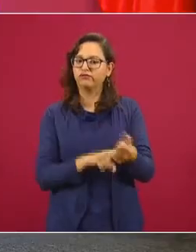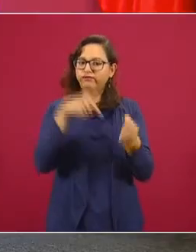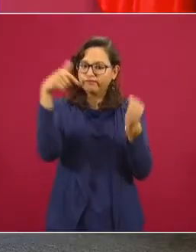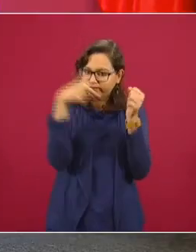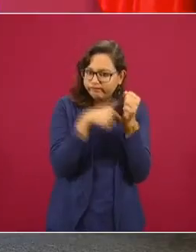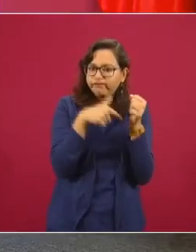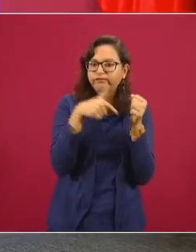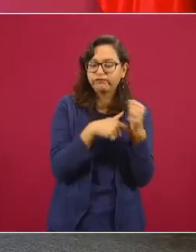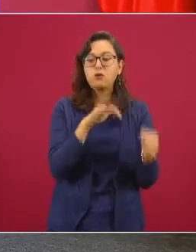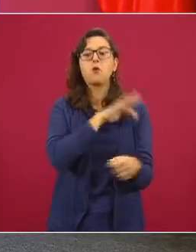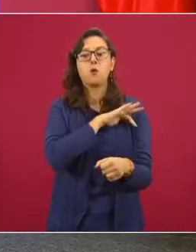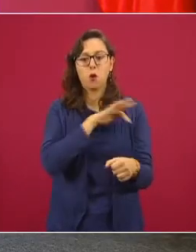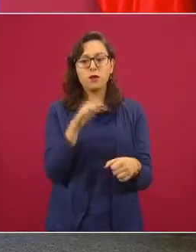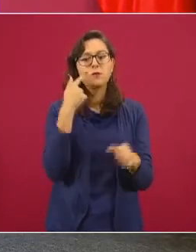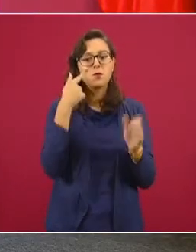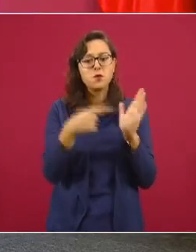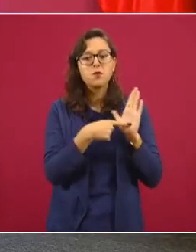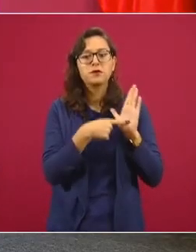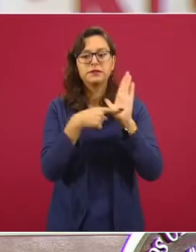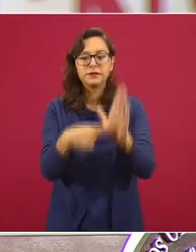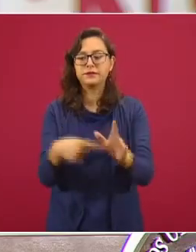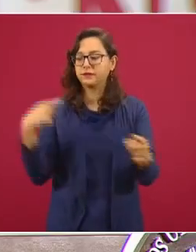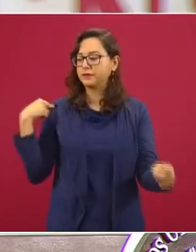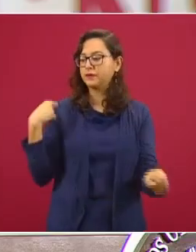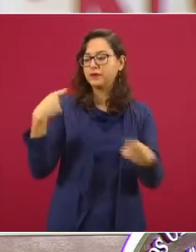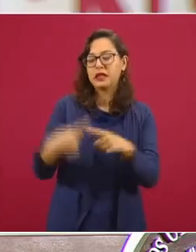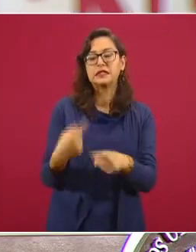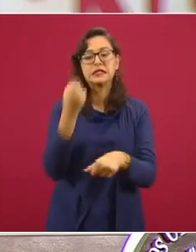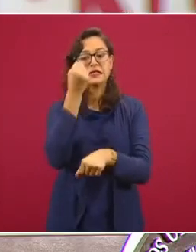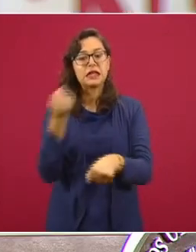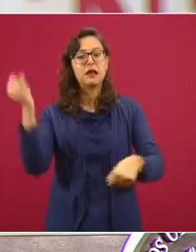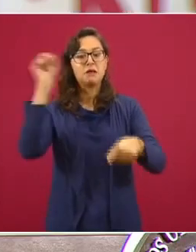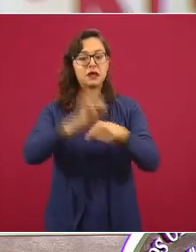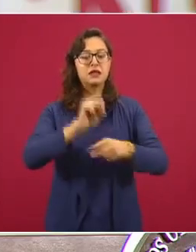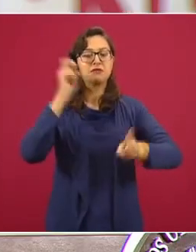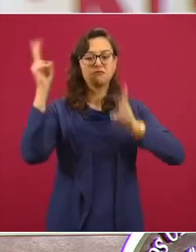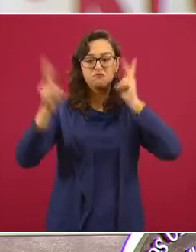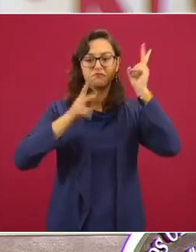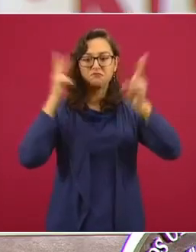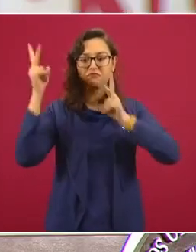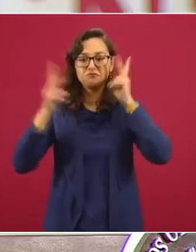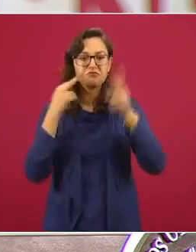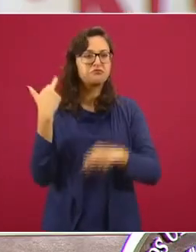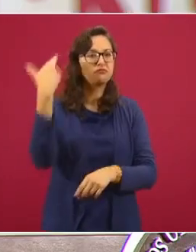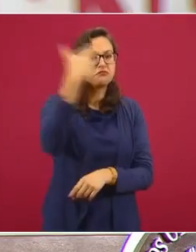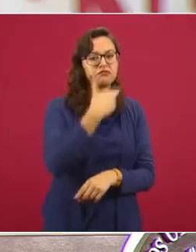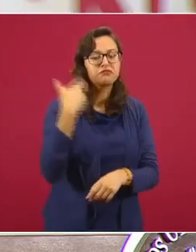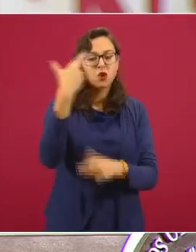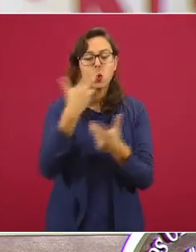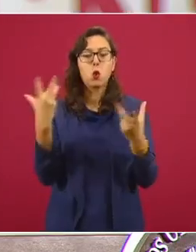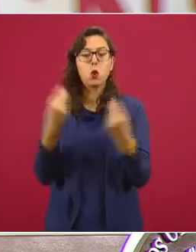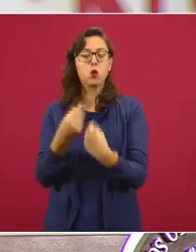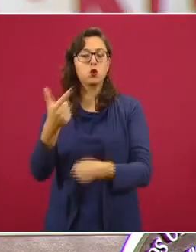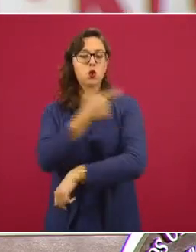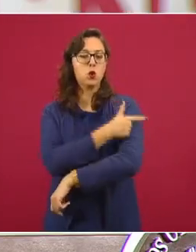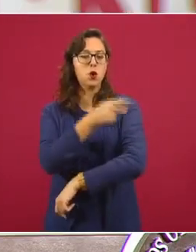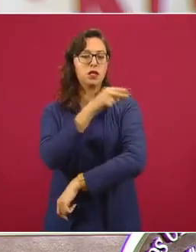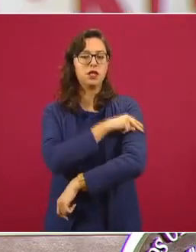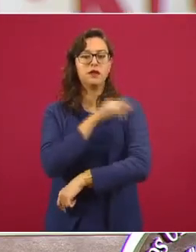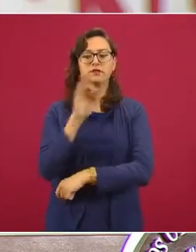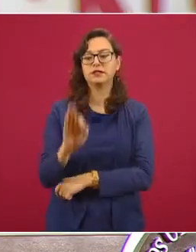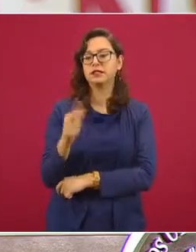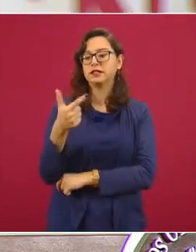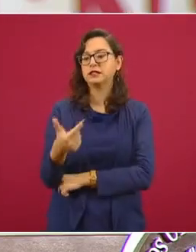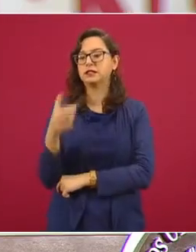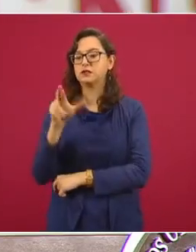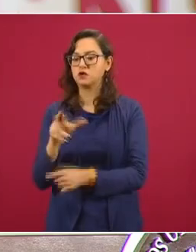podemos demostrar con las que visitamos esta semana. Esta semana hicimos operativo con Guardia Nacional y con la